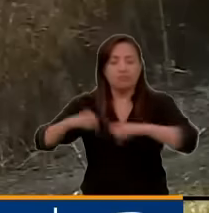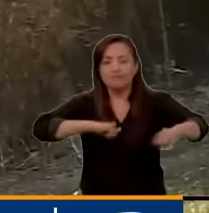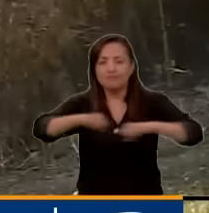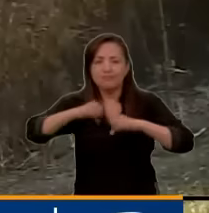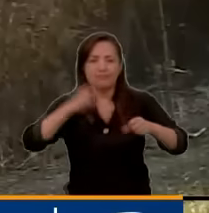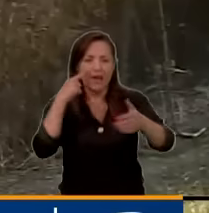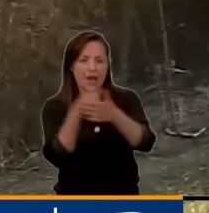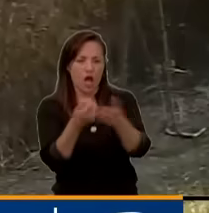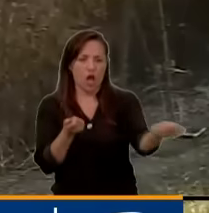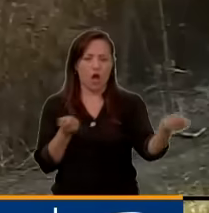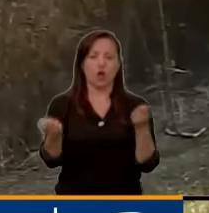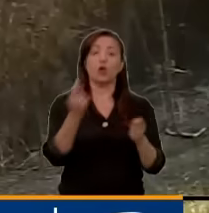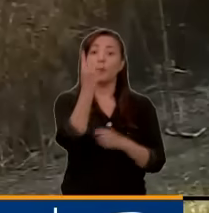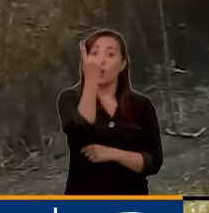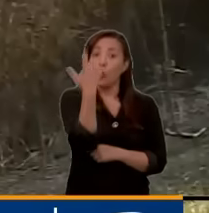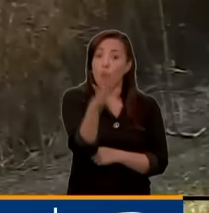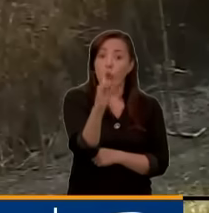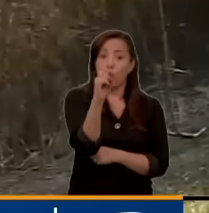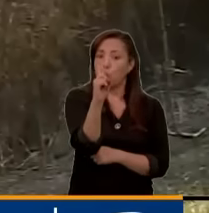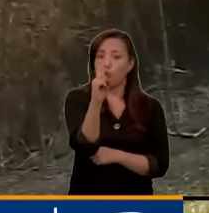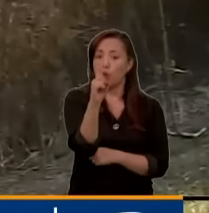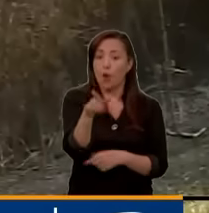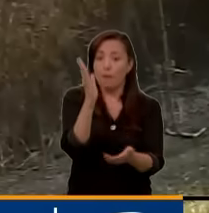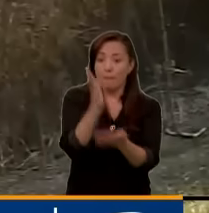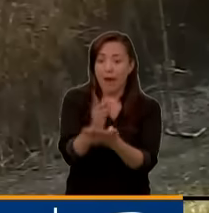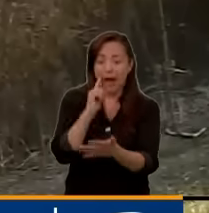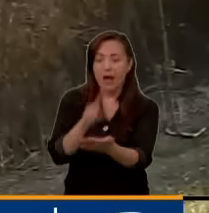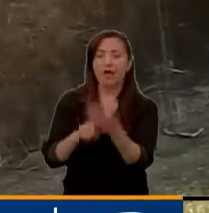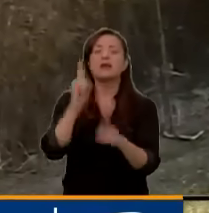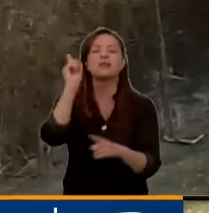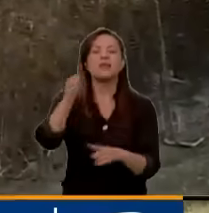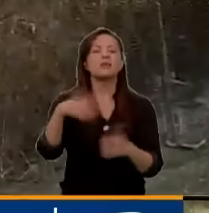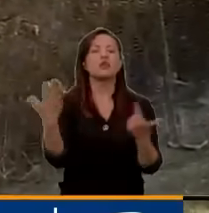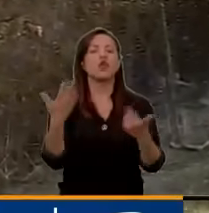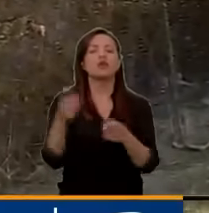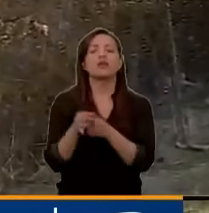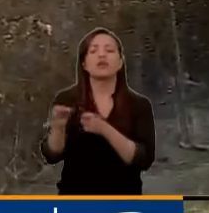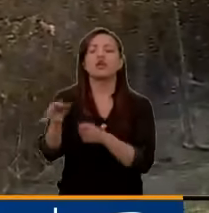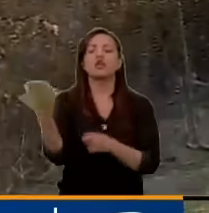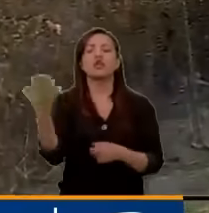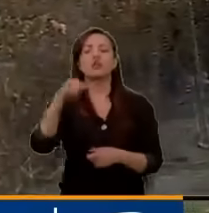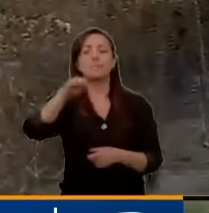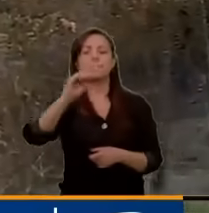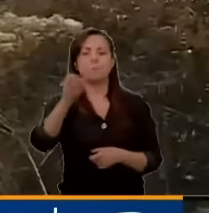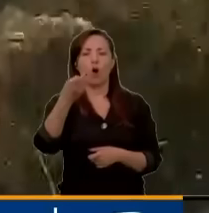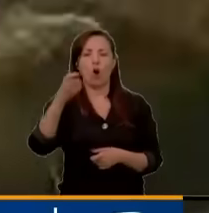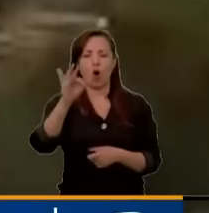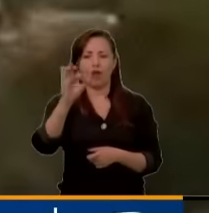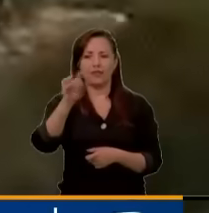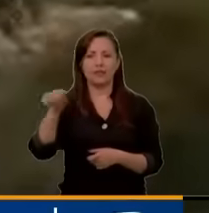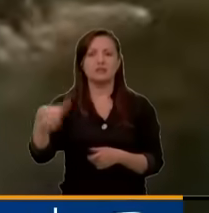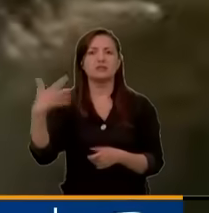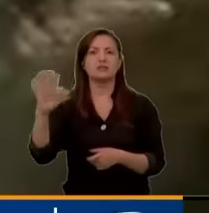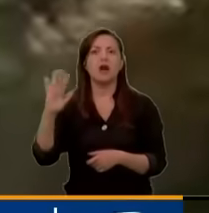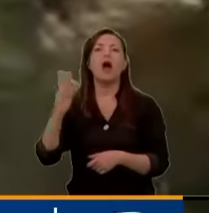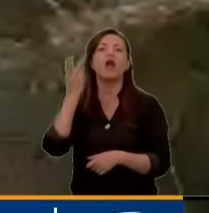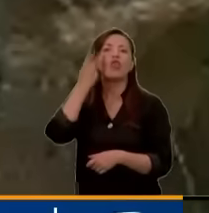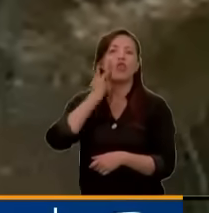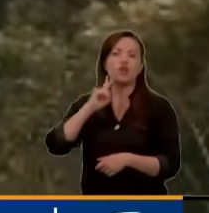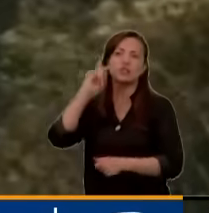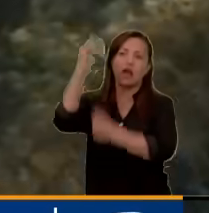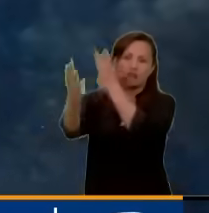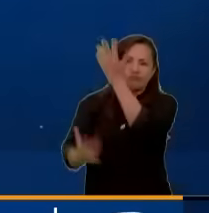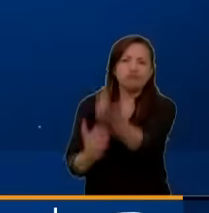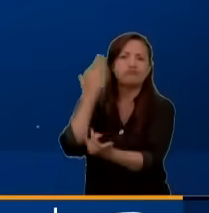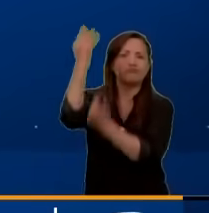pero no es la única emergencia que se presenta. También en el municipio de Mogotes, un incendio que completa más de 2 días ha